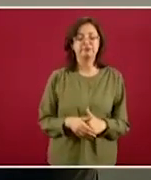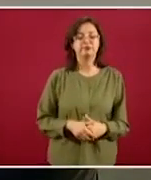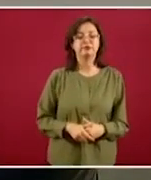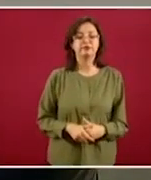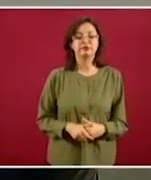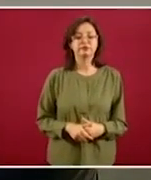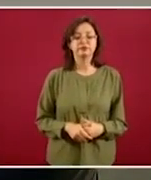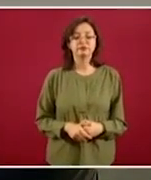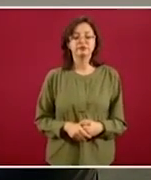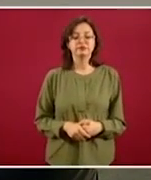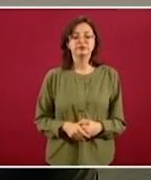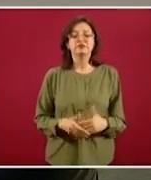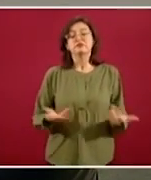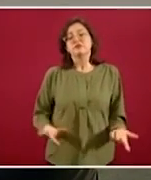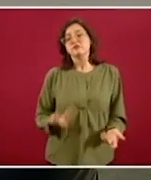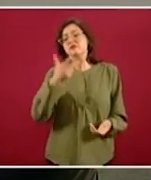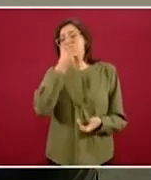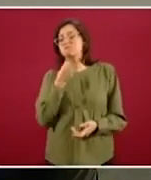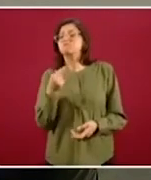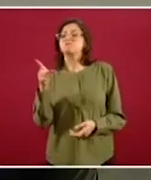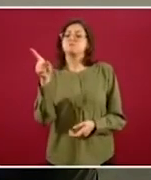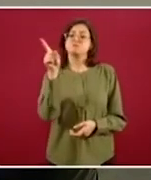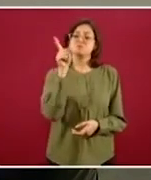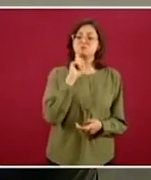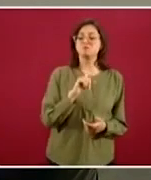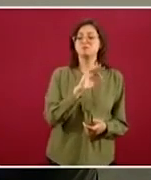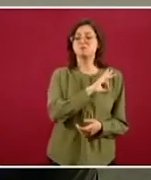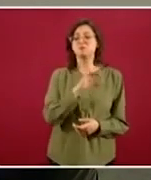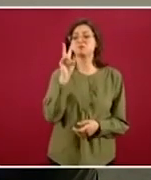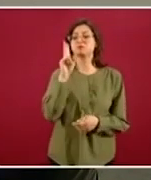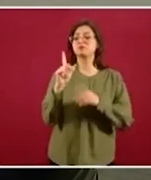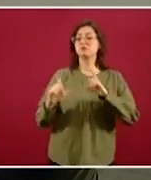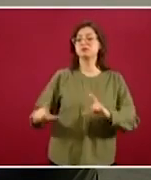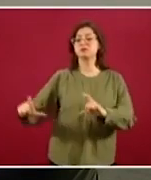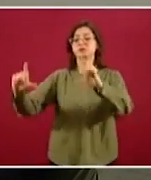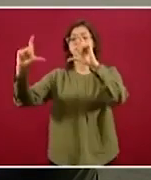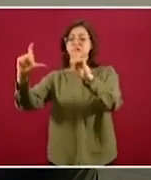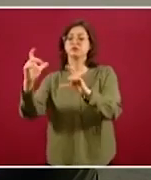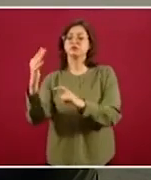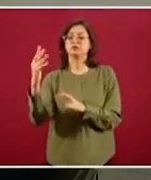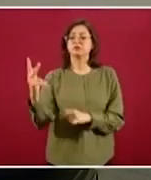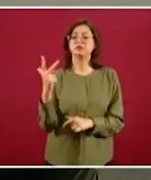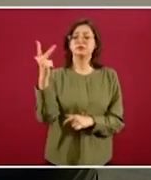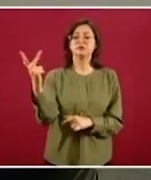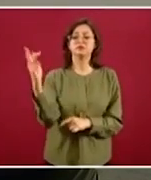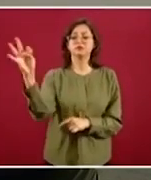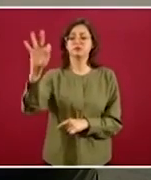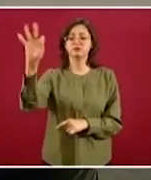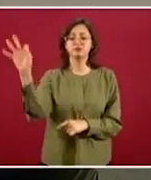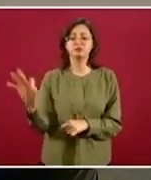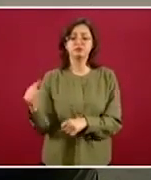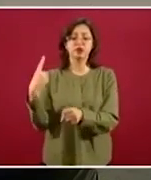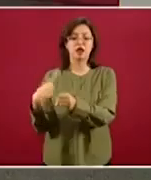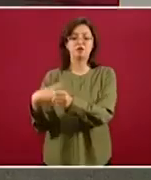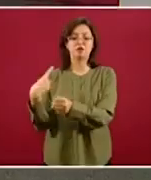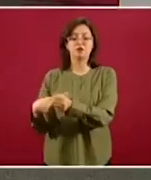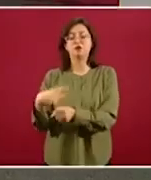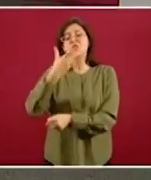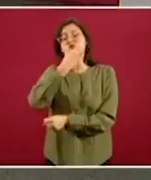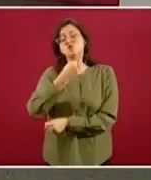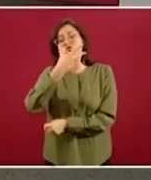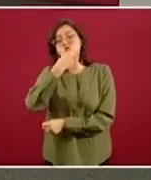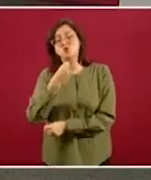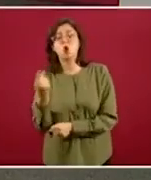Por distribución por sexo, como pueden ver el pie de su derecha, el 58% de las personas afectadas son